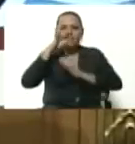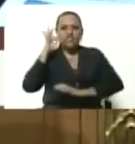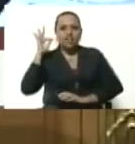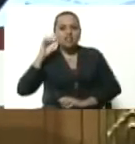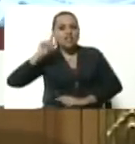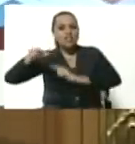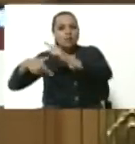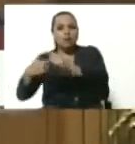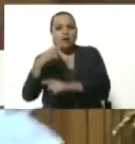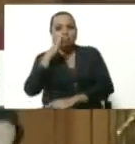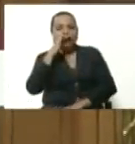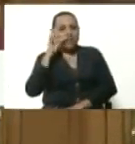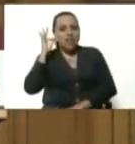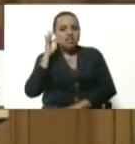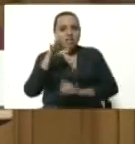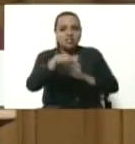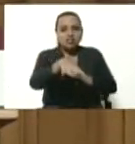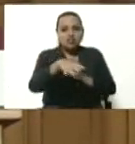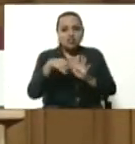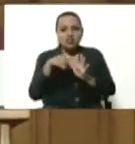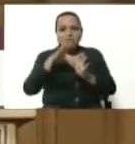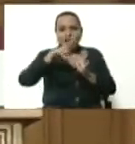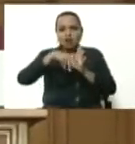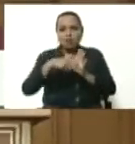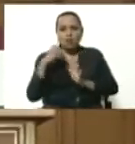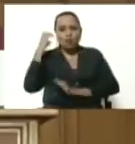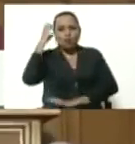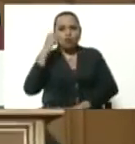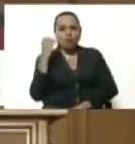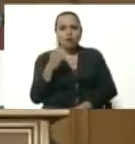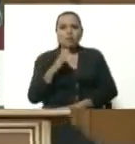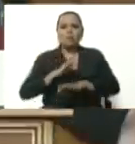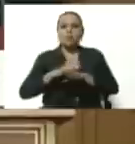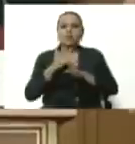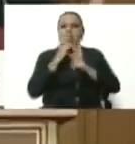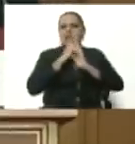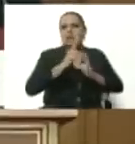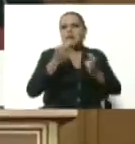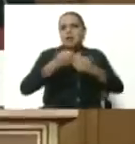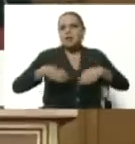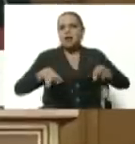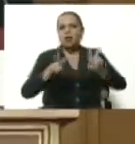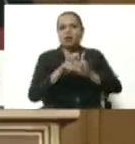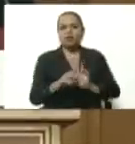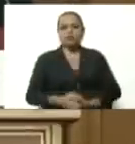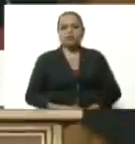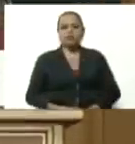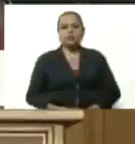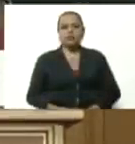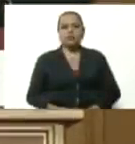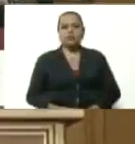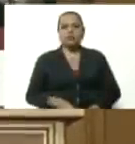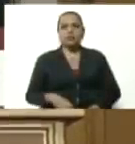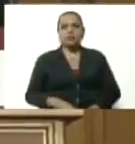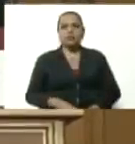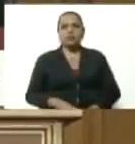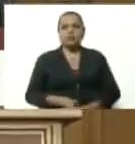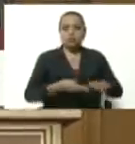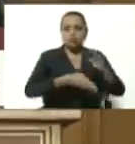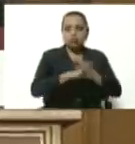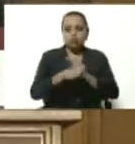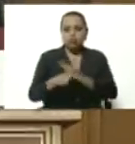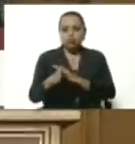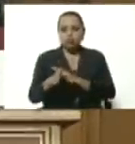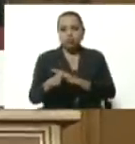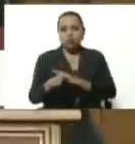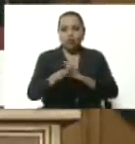las mascarillas a Europa porque respondieron de acuerdo con sus valores. ¿Qué hicieron? Fueron a acumular, salió todo el mundo a comprar